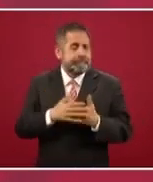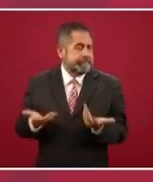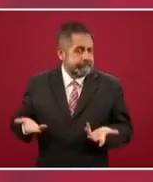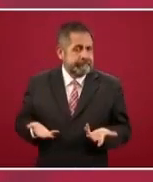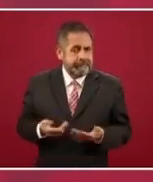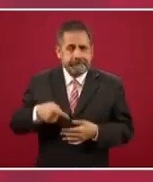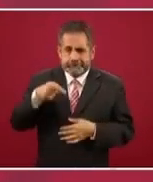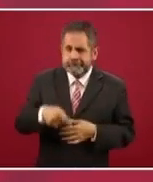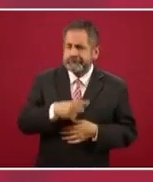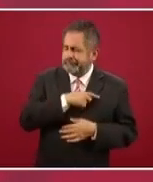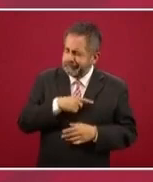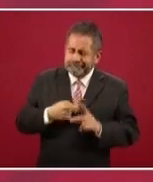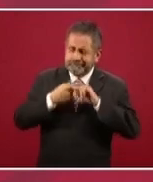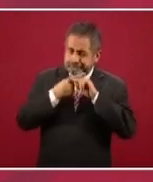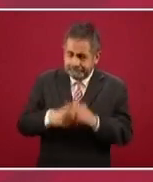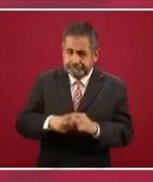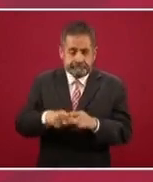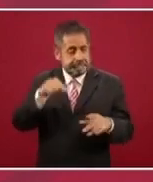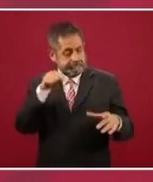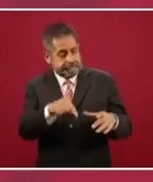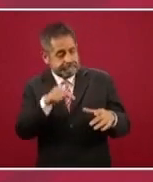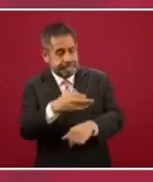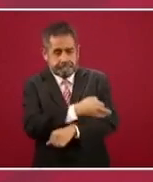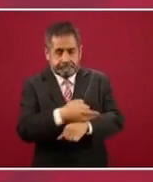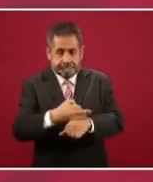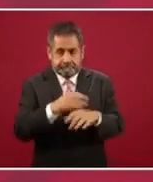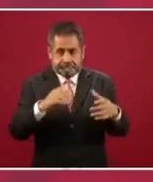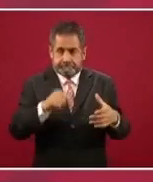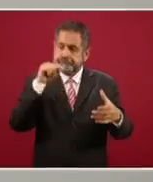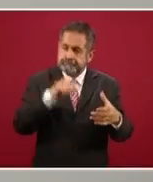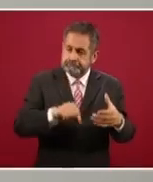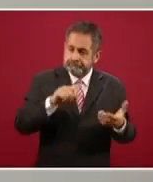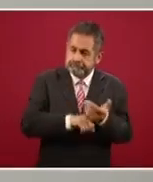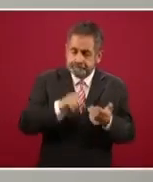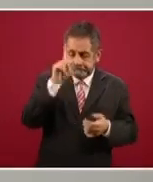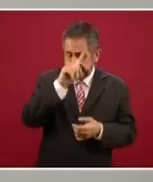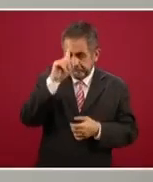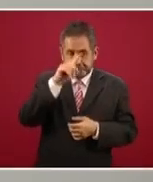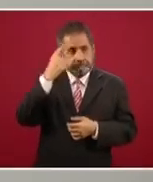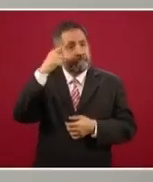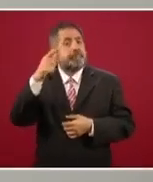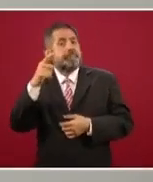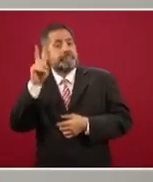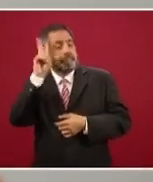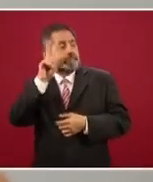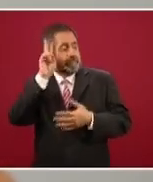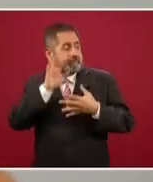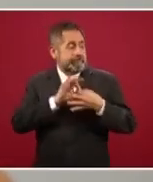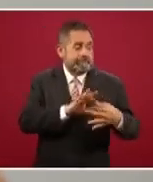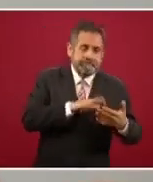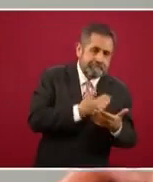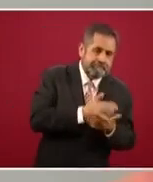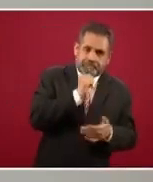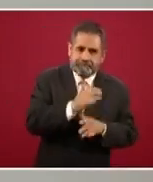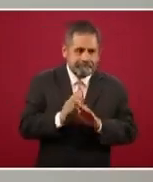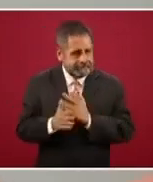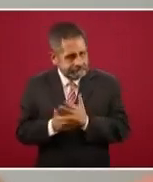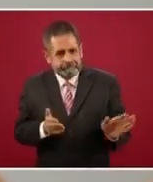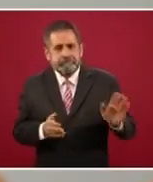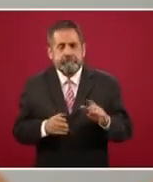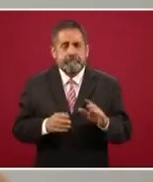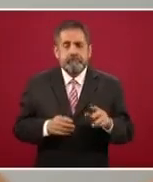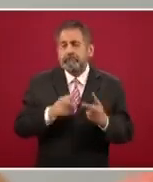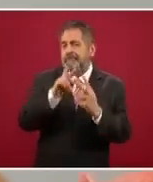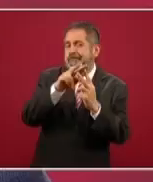tenemos que empezar en la familia combatiendo adicciones. Y una de las adicciones, las dos adicciones